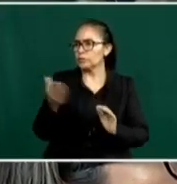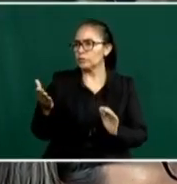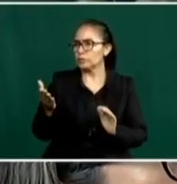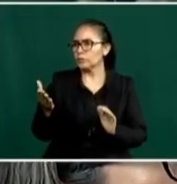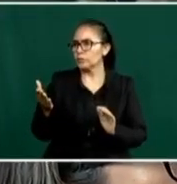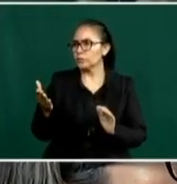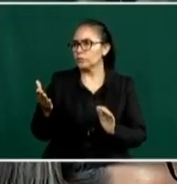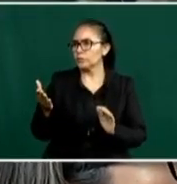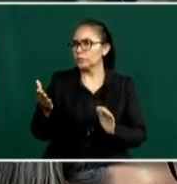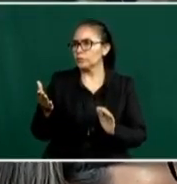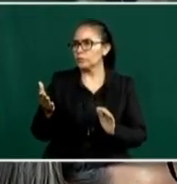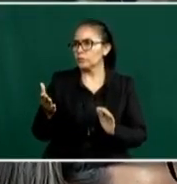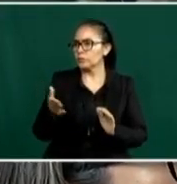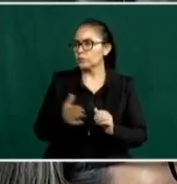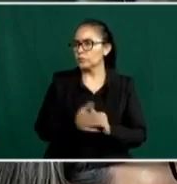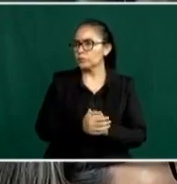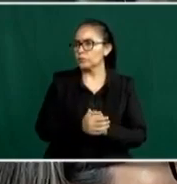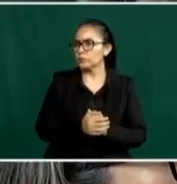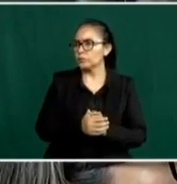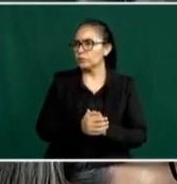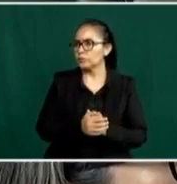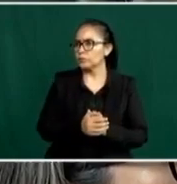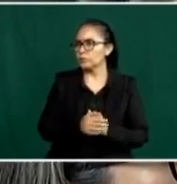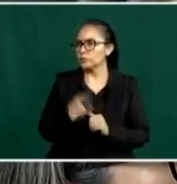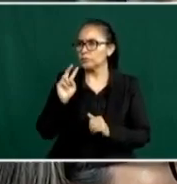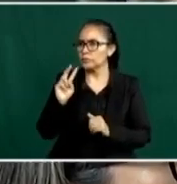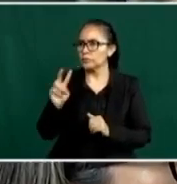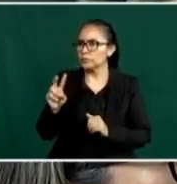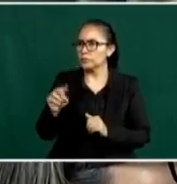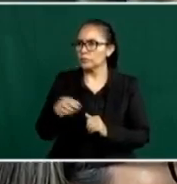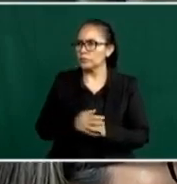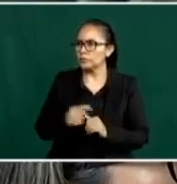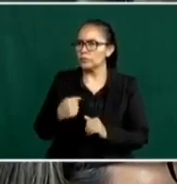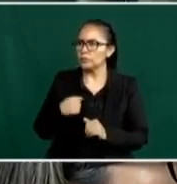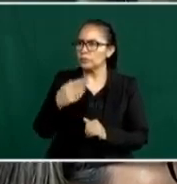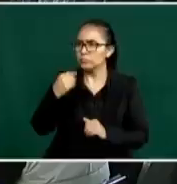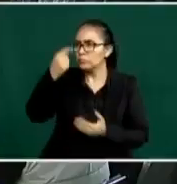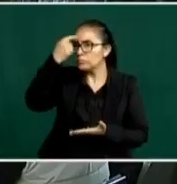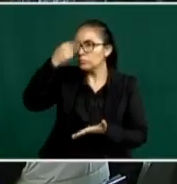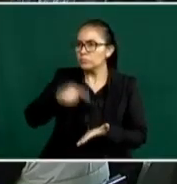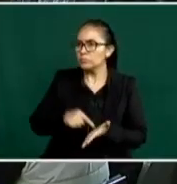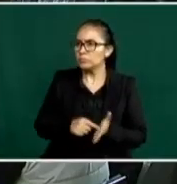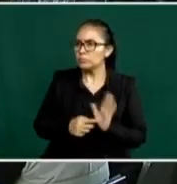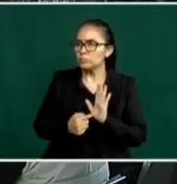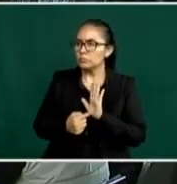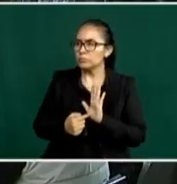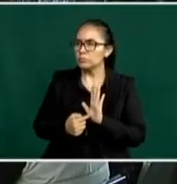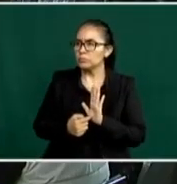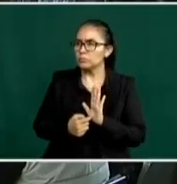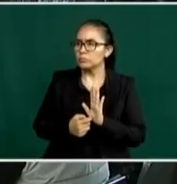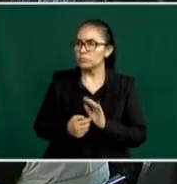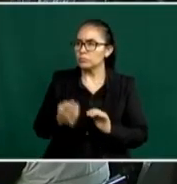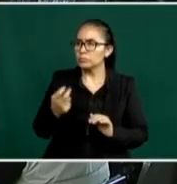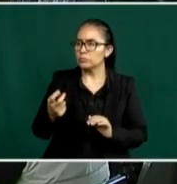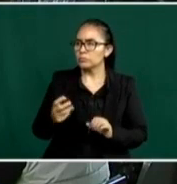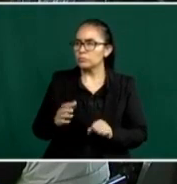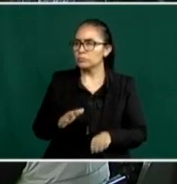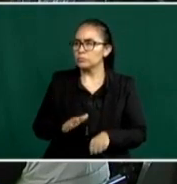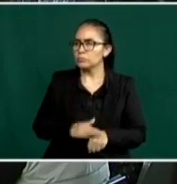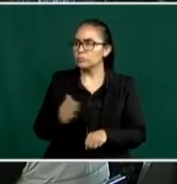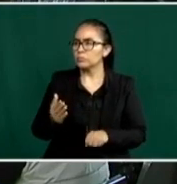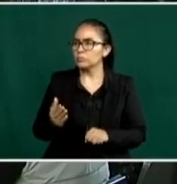los mencionaran ahí. No están mencionados. Y yo no creo que nos pase nada más en Bahía de Banderas, por cuestiones